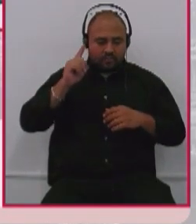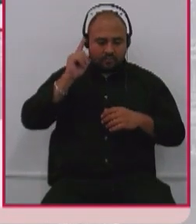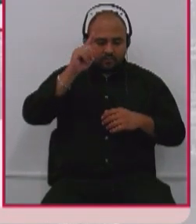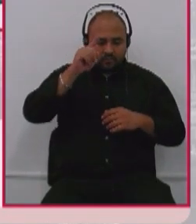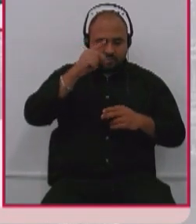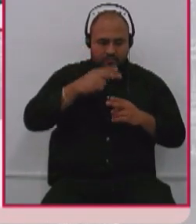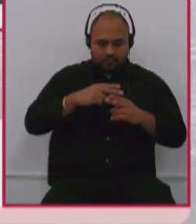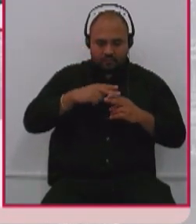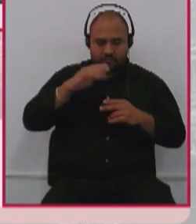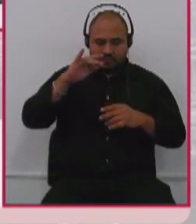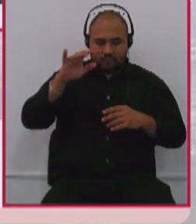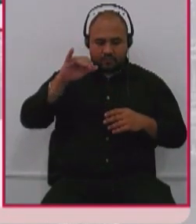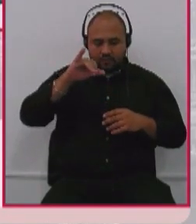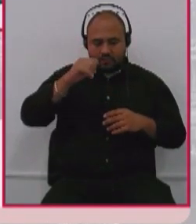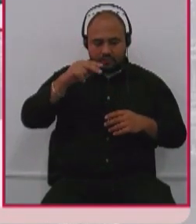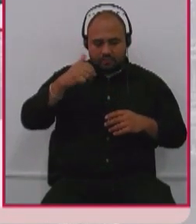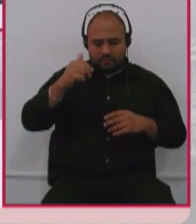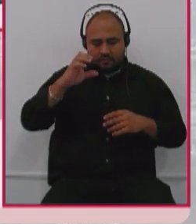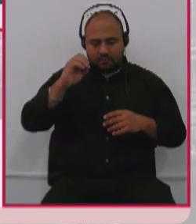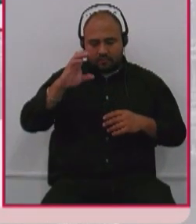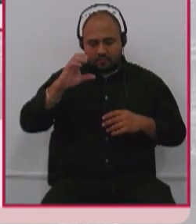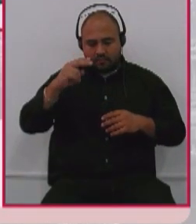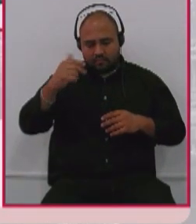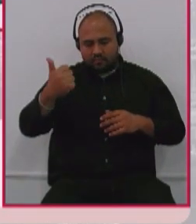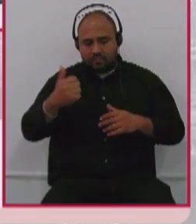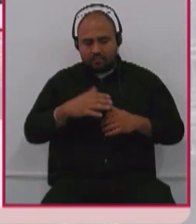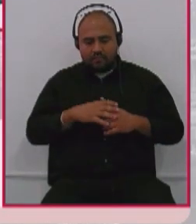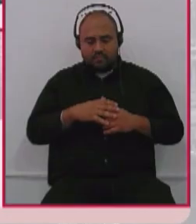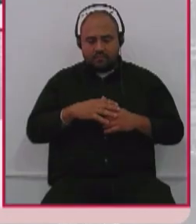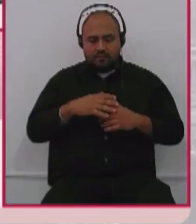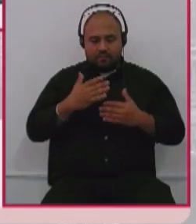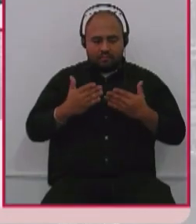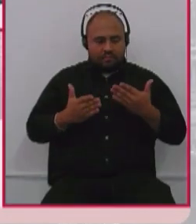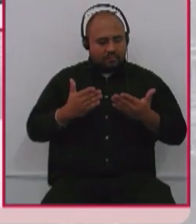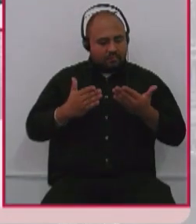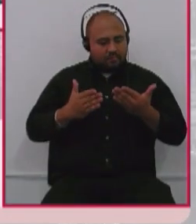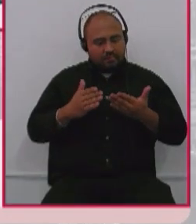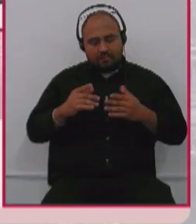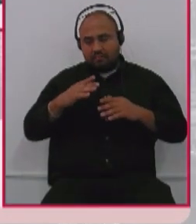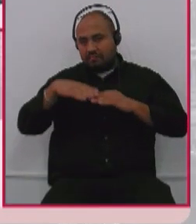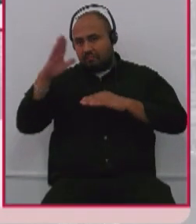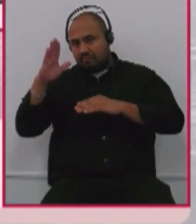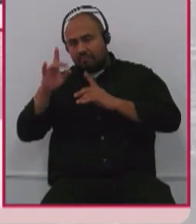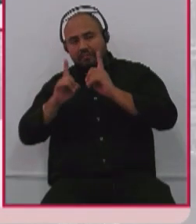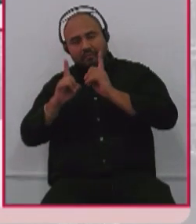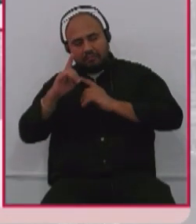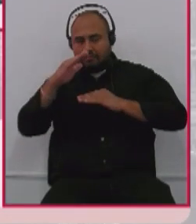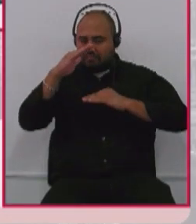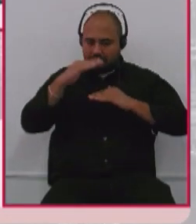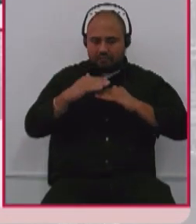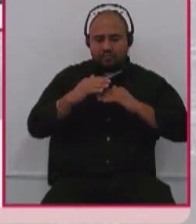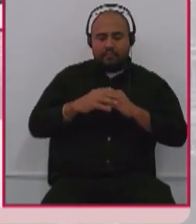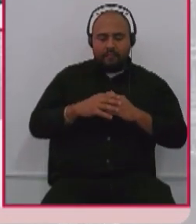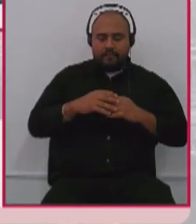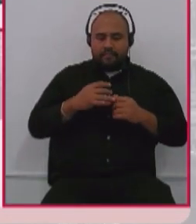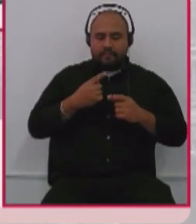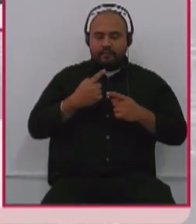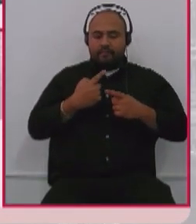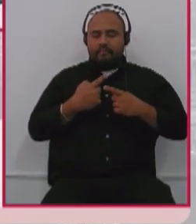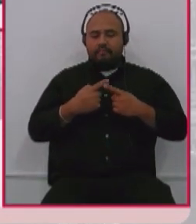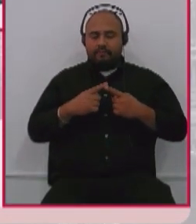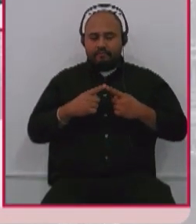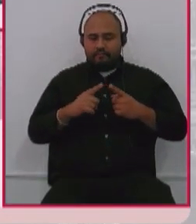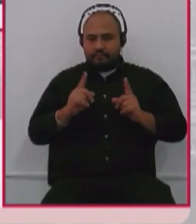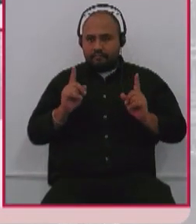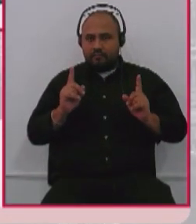pads es alrededor del 77% en promedio, en algunos más, en algunos menos. Pero queda